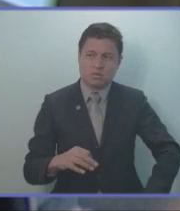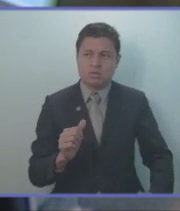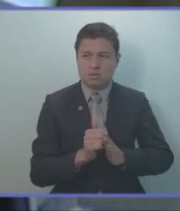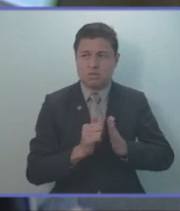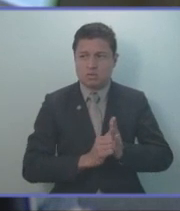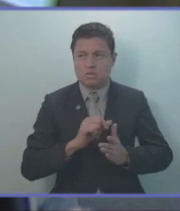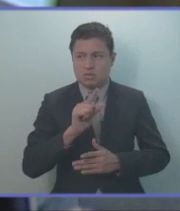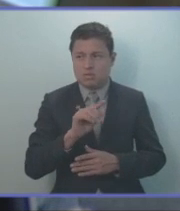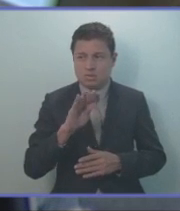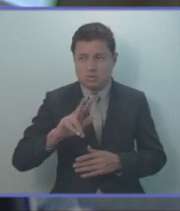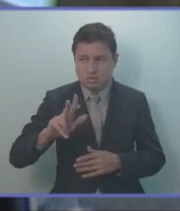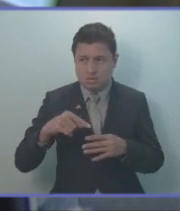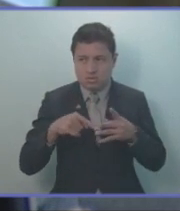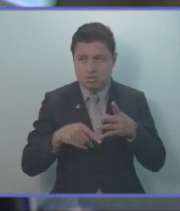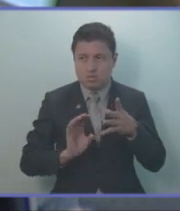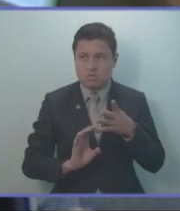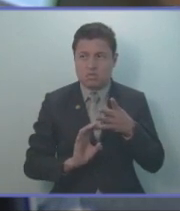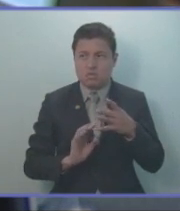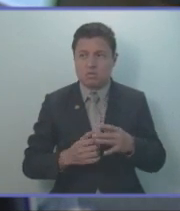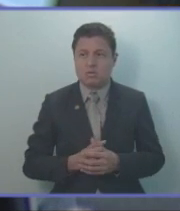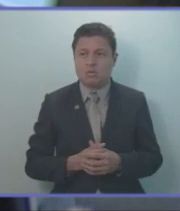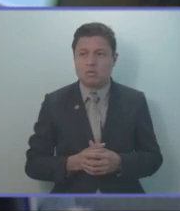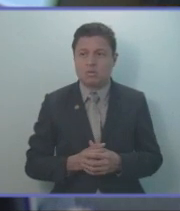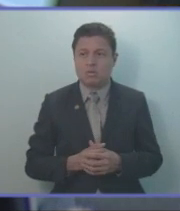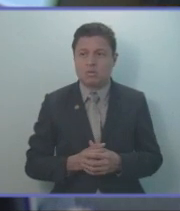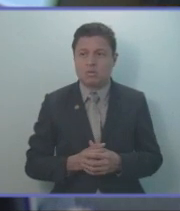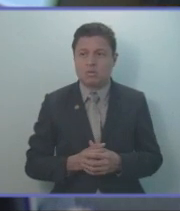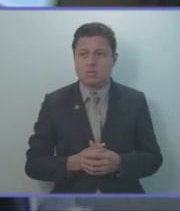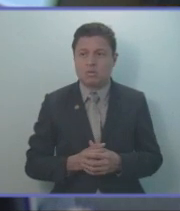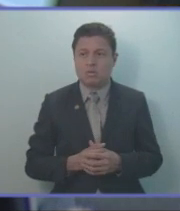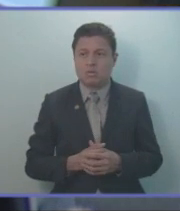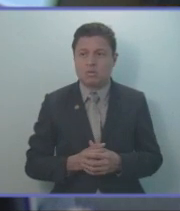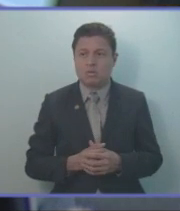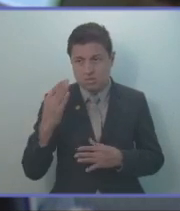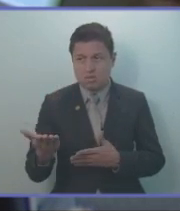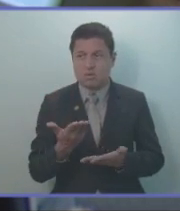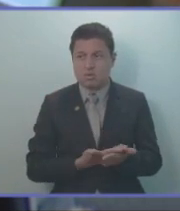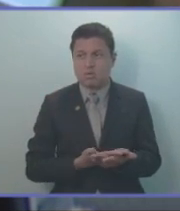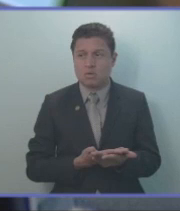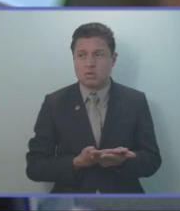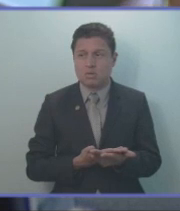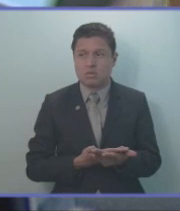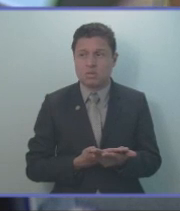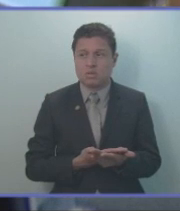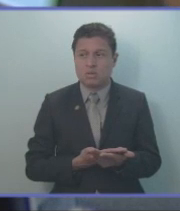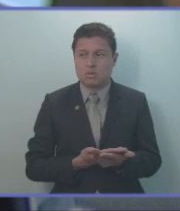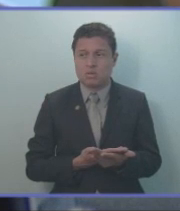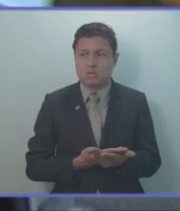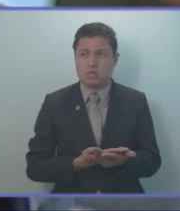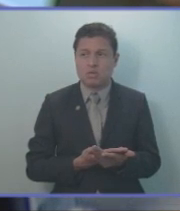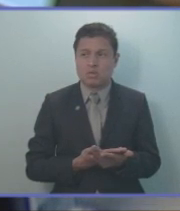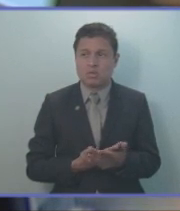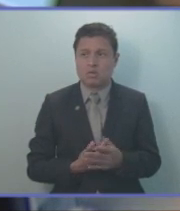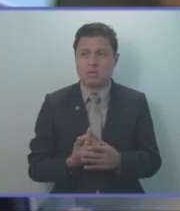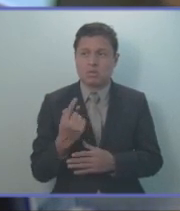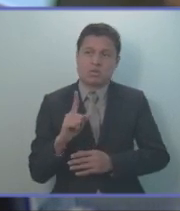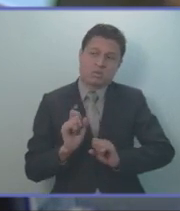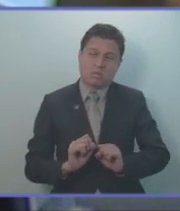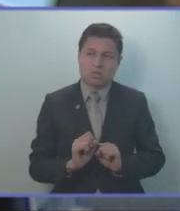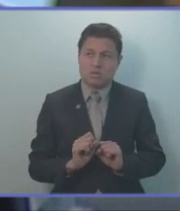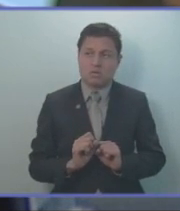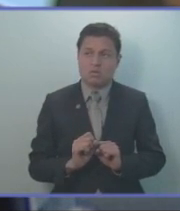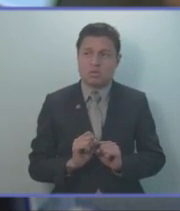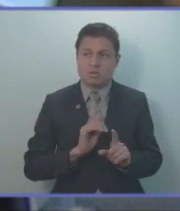artículo 143 de la Constitución, por no ser proyectos de ley y por tanto, en ausencia no pueden